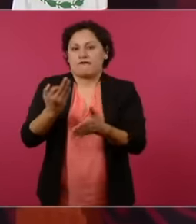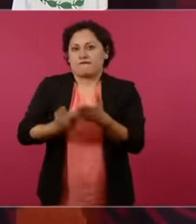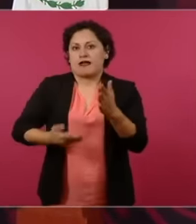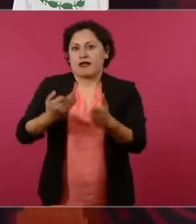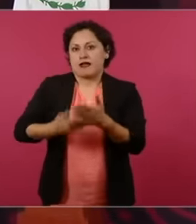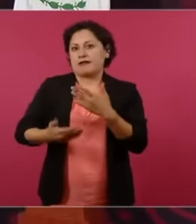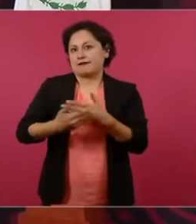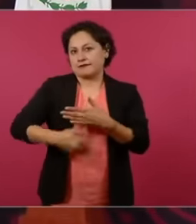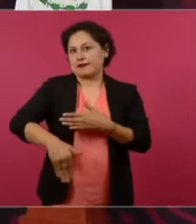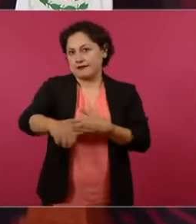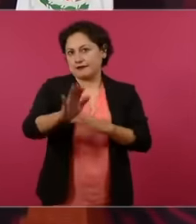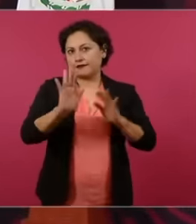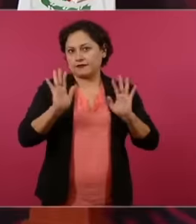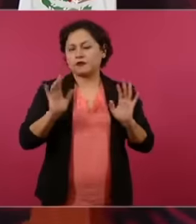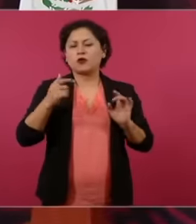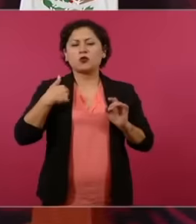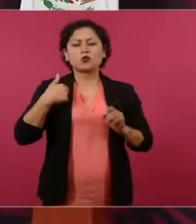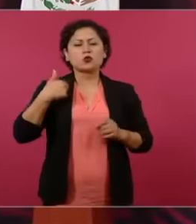yo fui hace